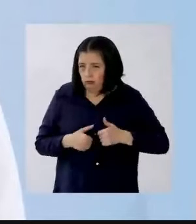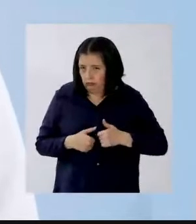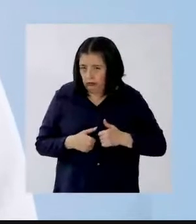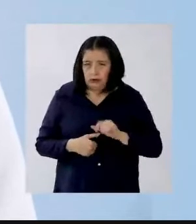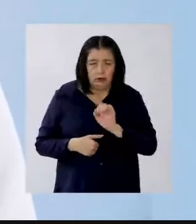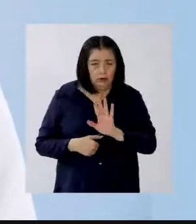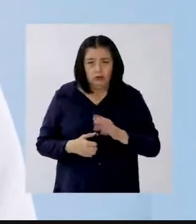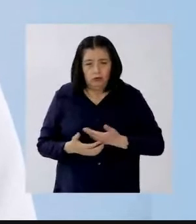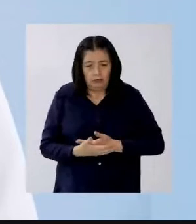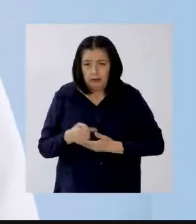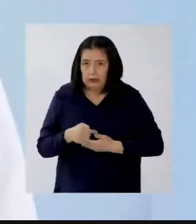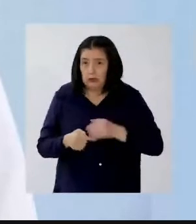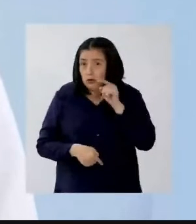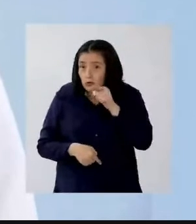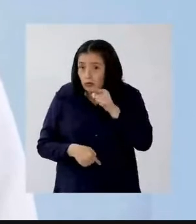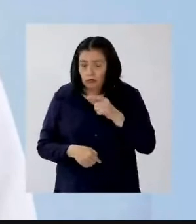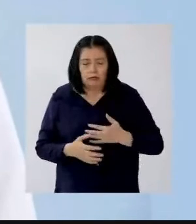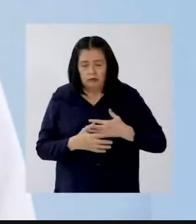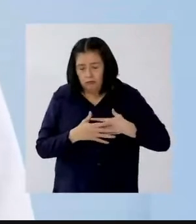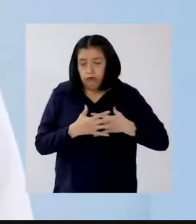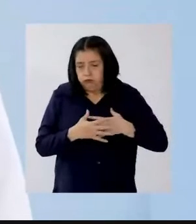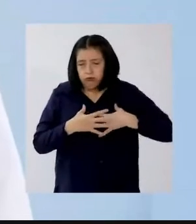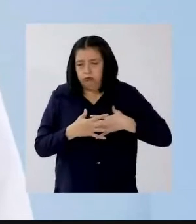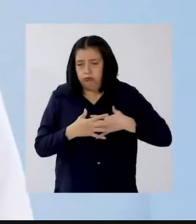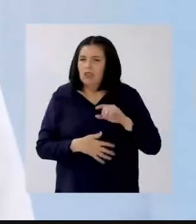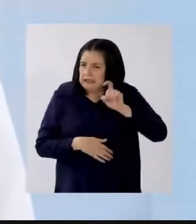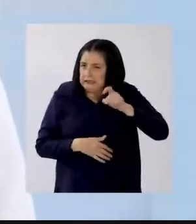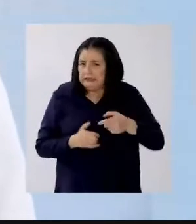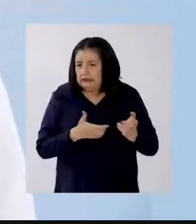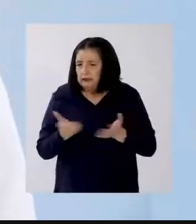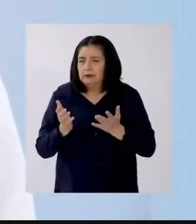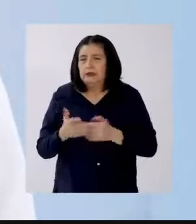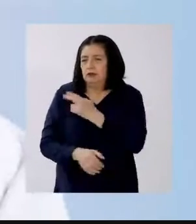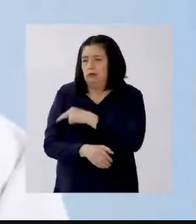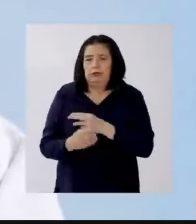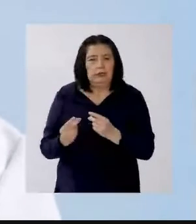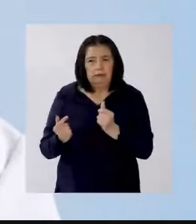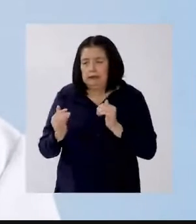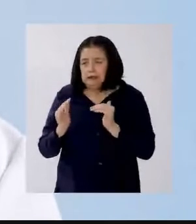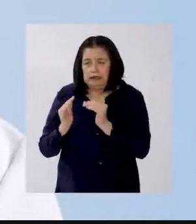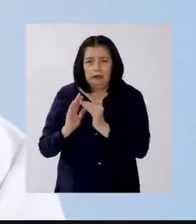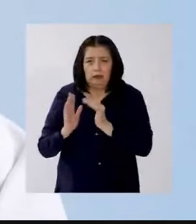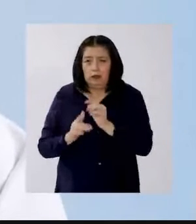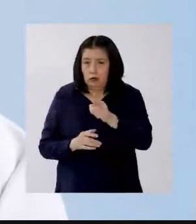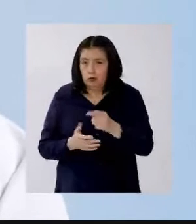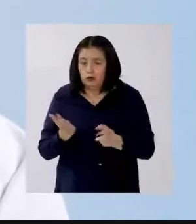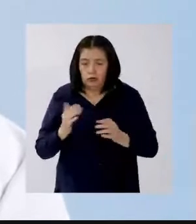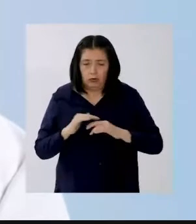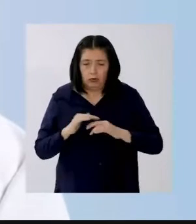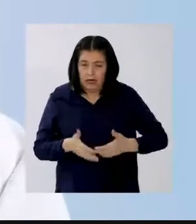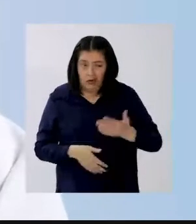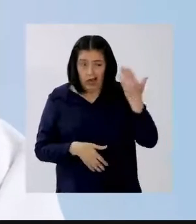bebé. Si convulsionas, deben llevarte inmediatamente al centro de salud más cercano. Si tuviste convulsiones en un